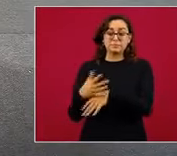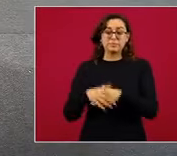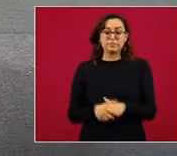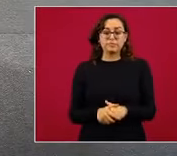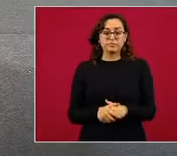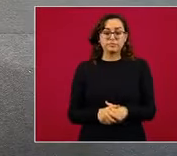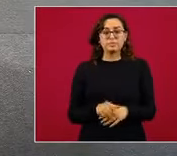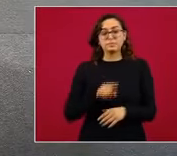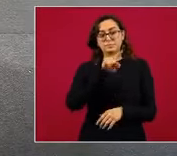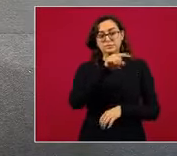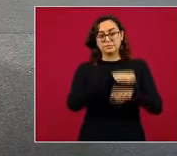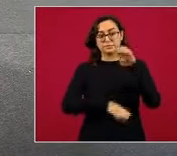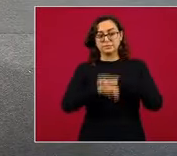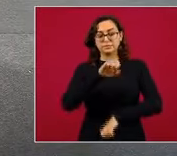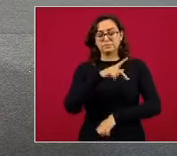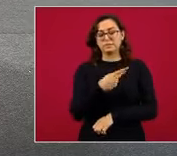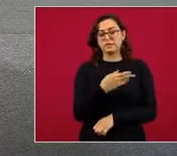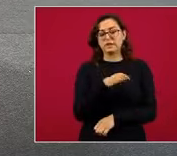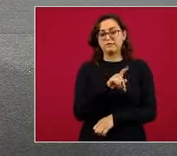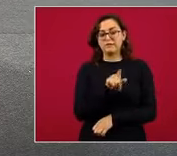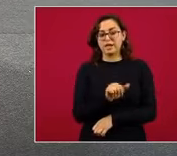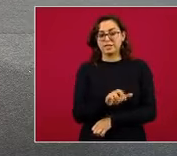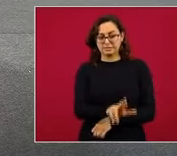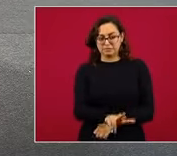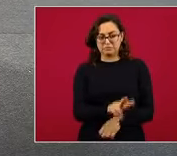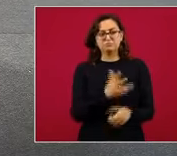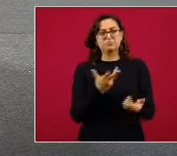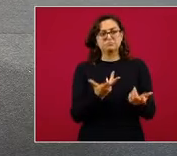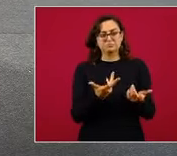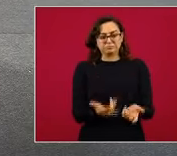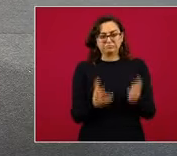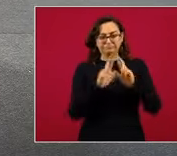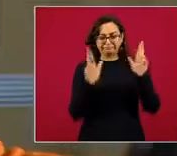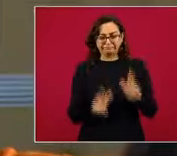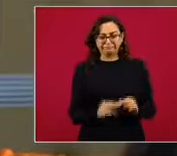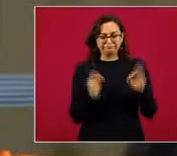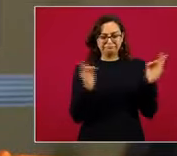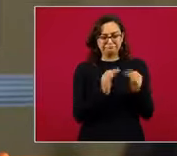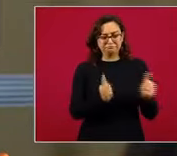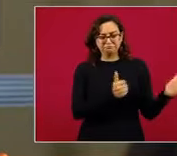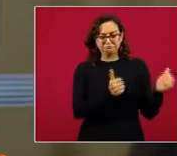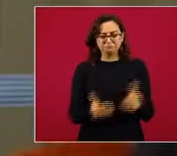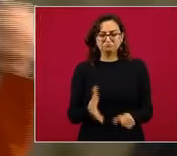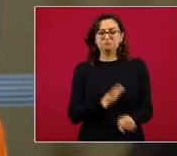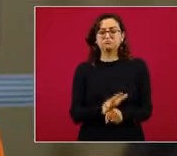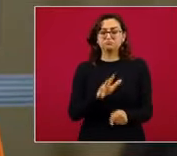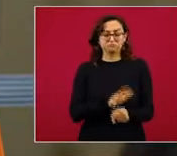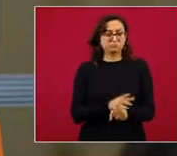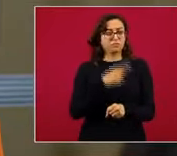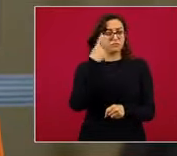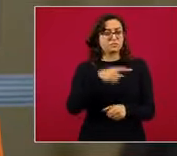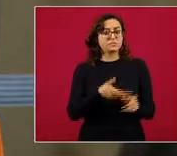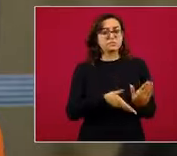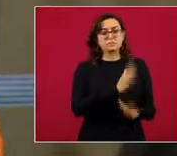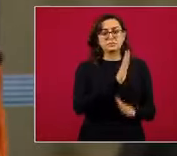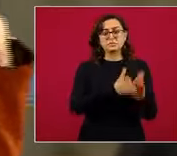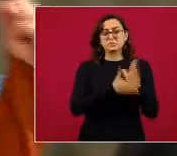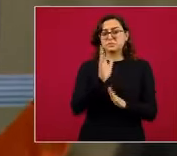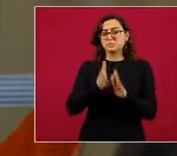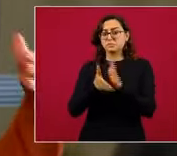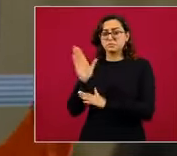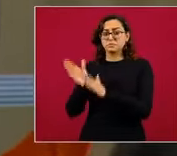diseñados Pfizer es suficiente para poder llegar al lugar donde se van a aplicar las vacunas y no es